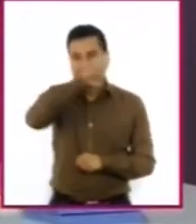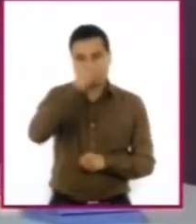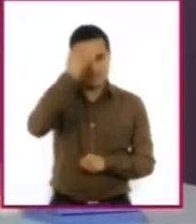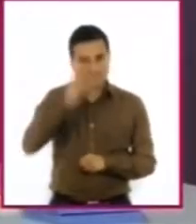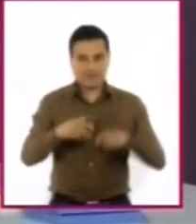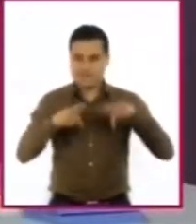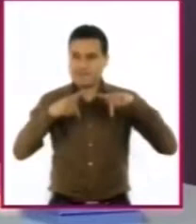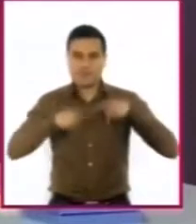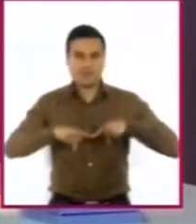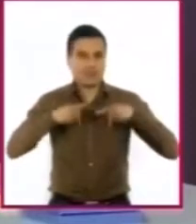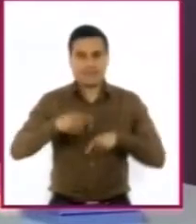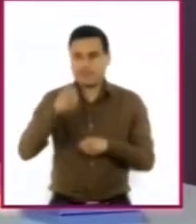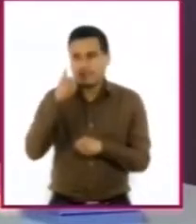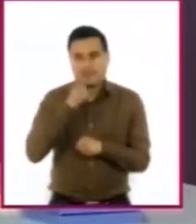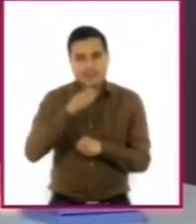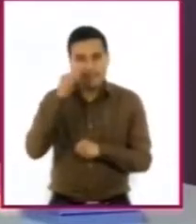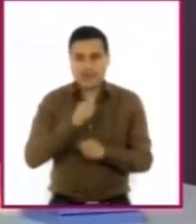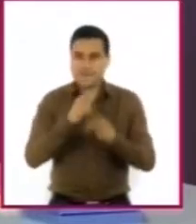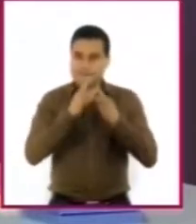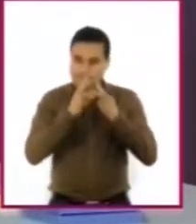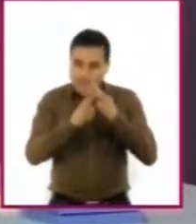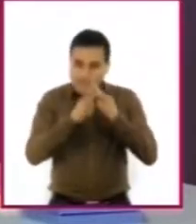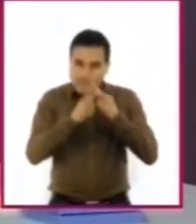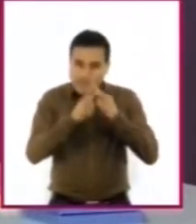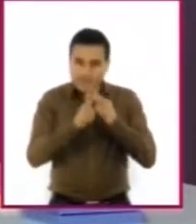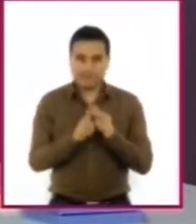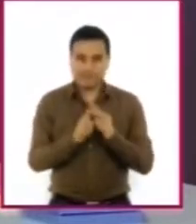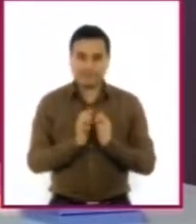de medida? Y pocas veces pensamos en